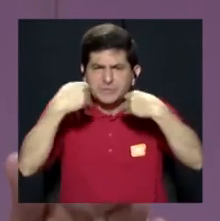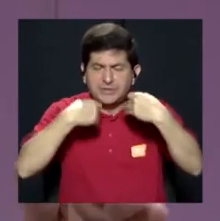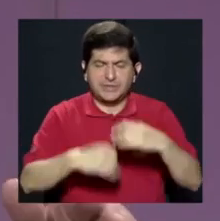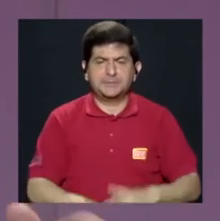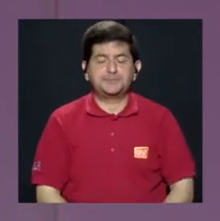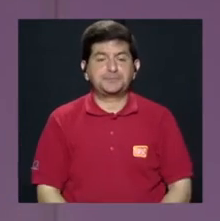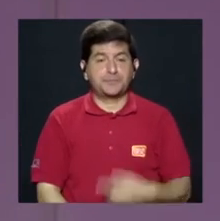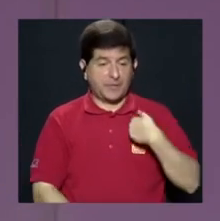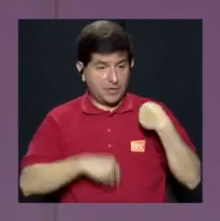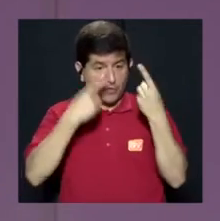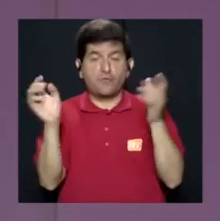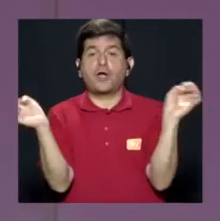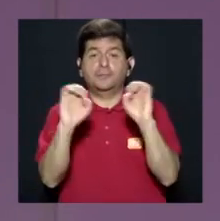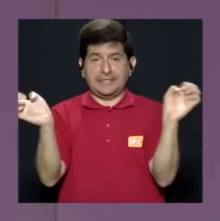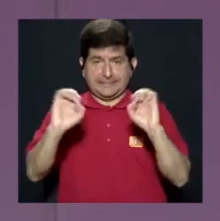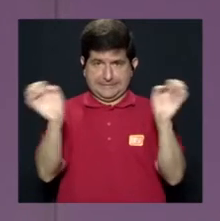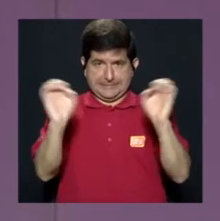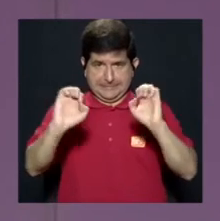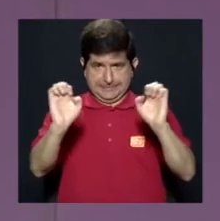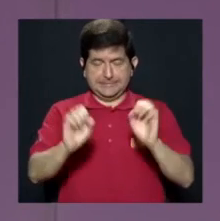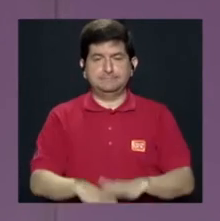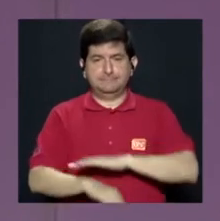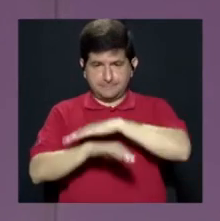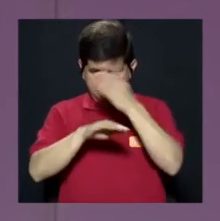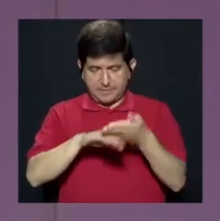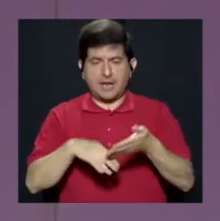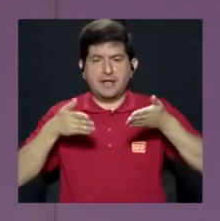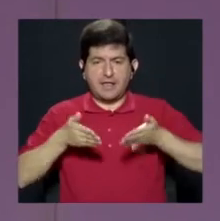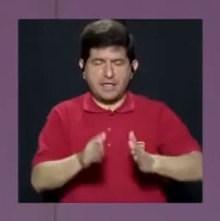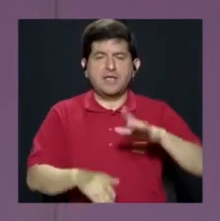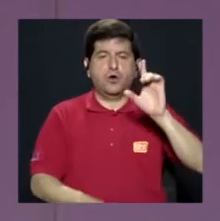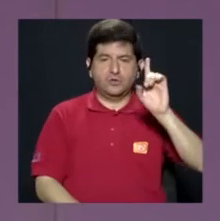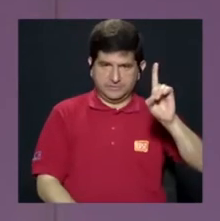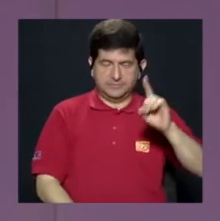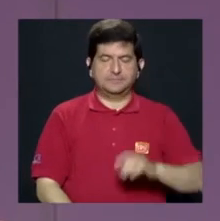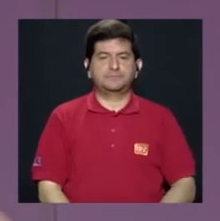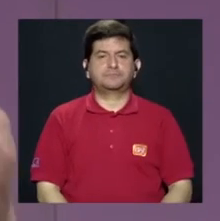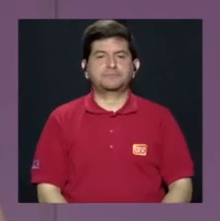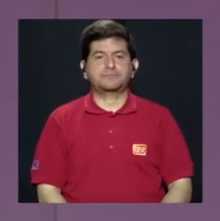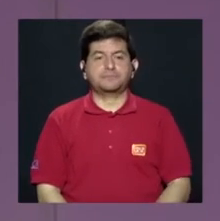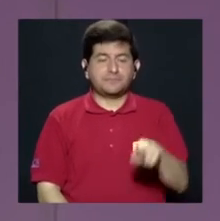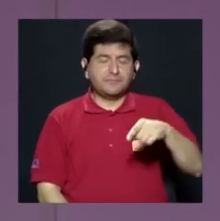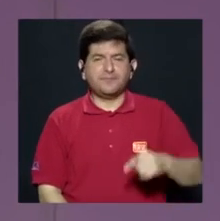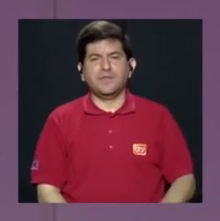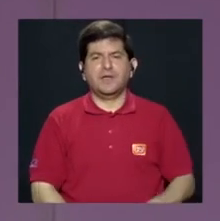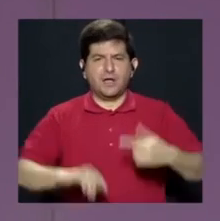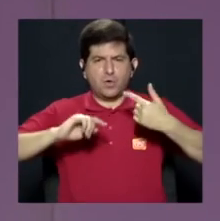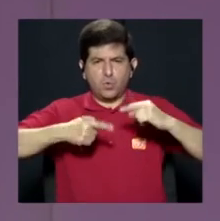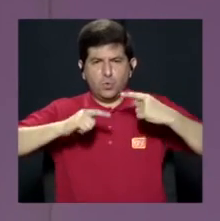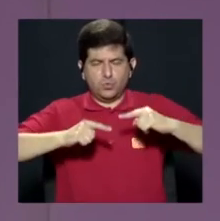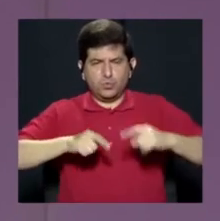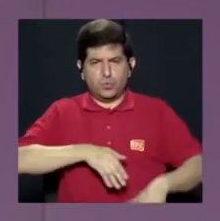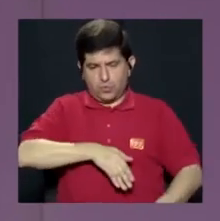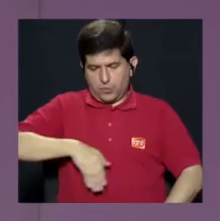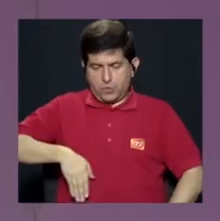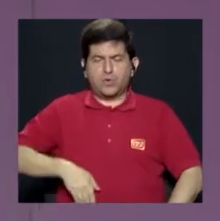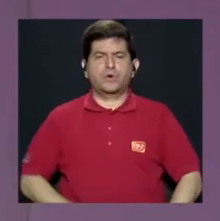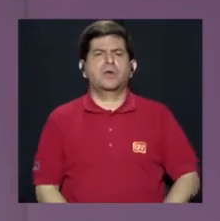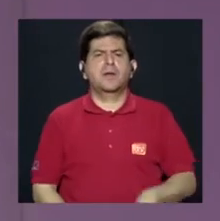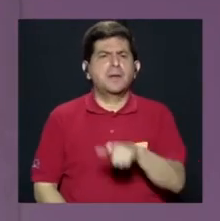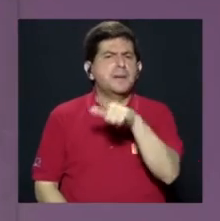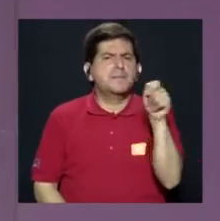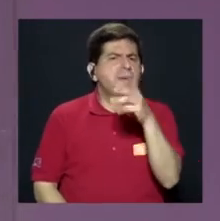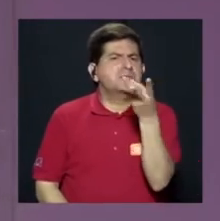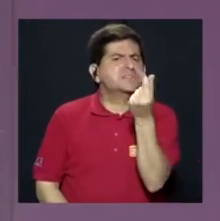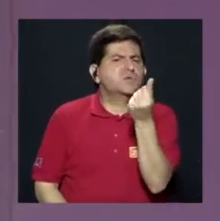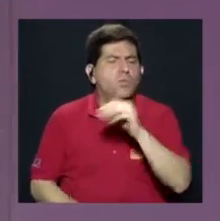yo llegué a emergencias, embarazada de mi hijo Daniel, y llevaba un dolor al costado derecho. ¿Cuántos meses de embarazo? Ya